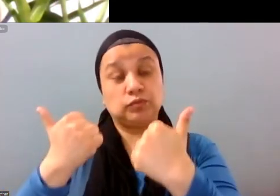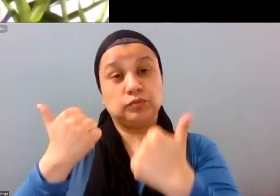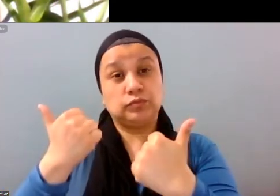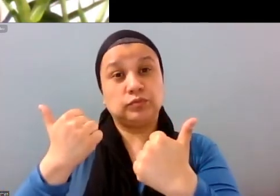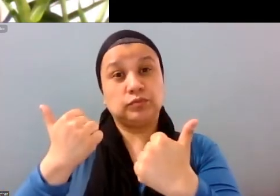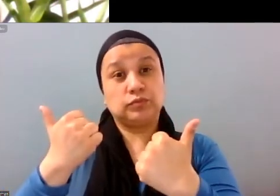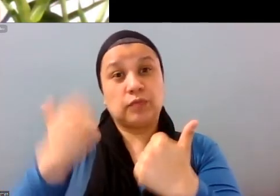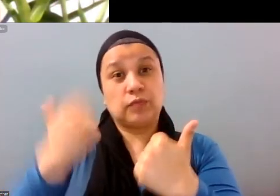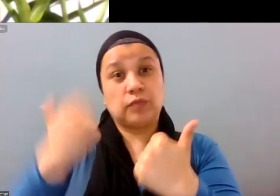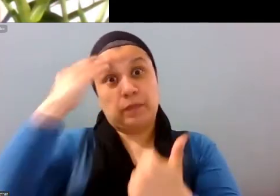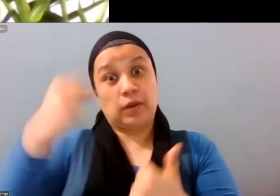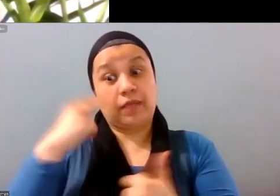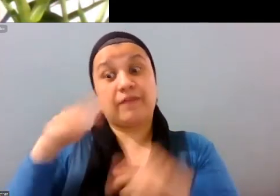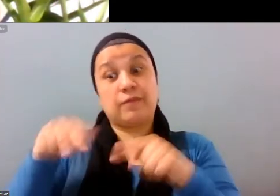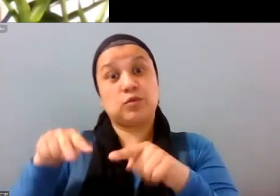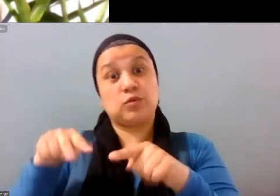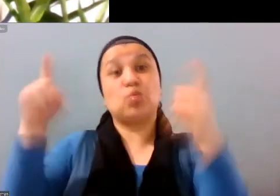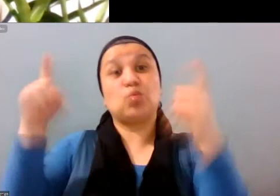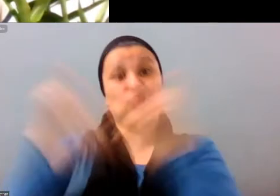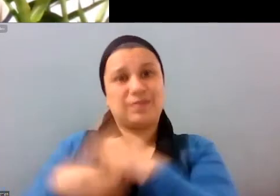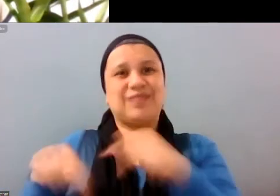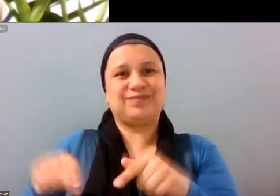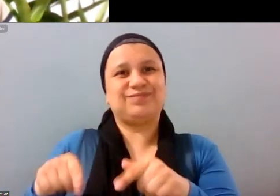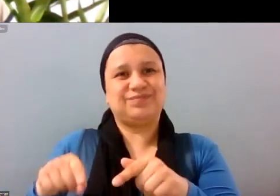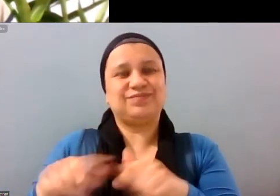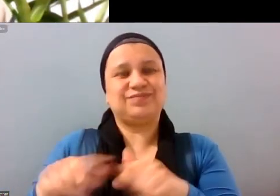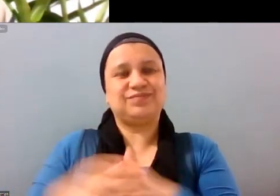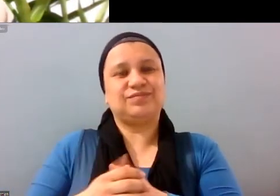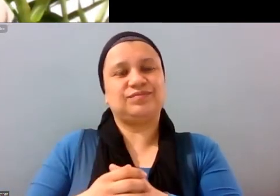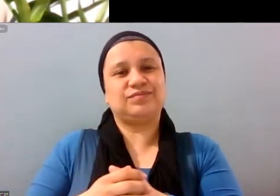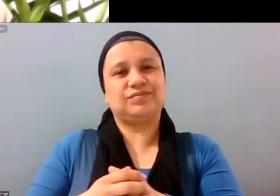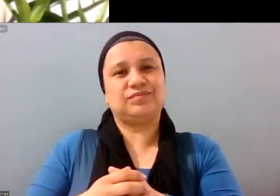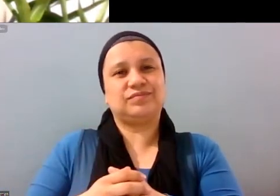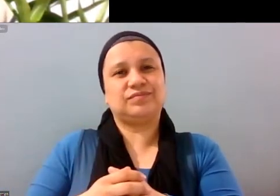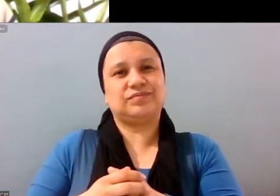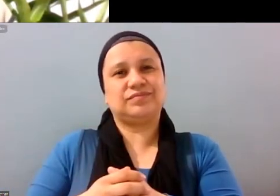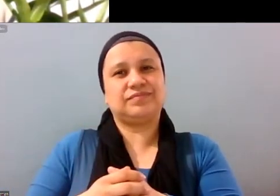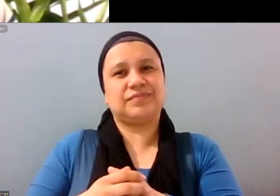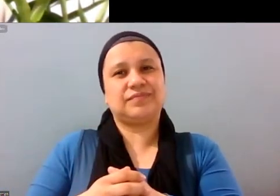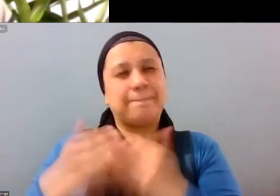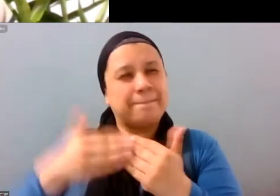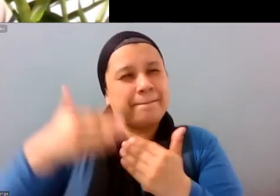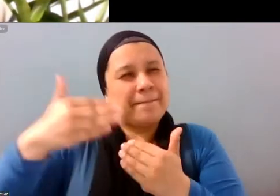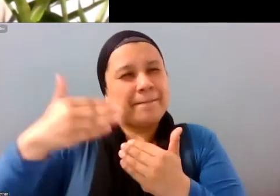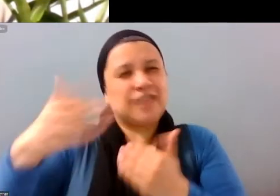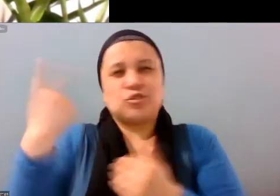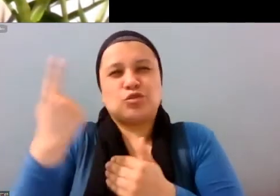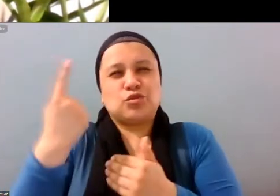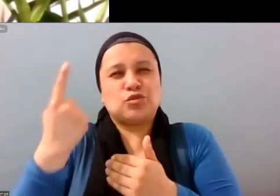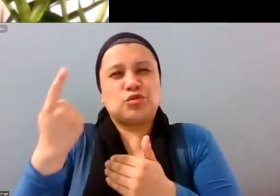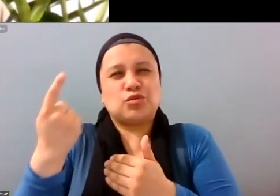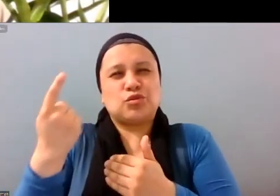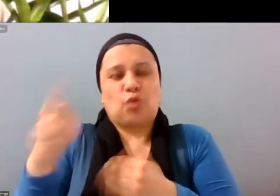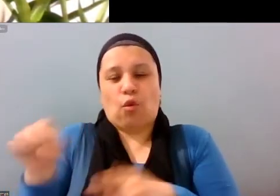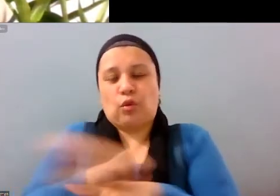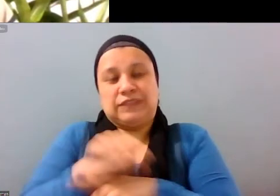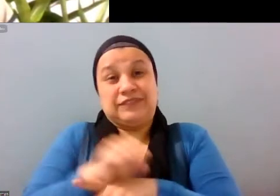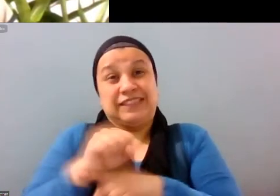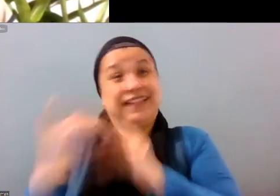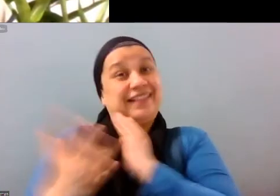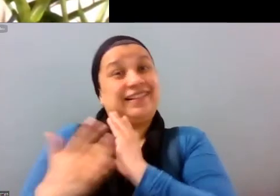que verla en su complejidad inclusive ir más allá de la asesoría informática yo creo que debería